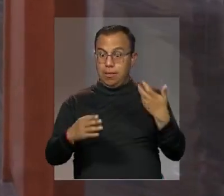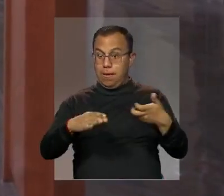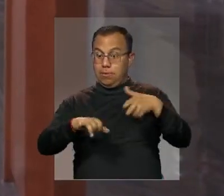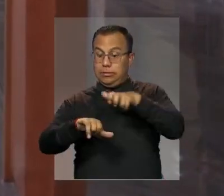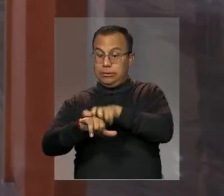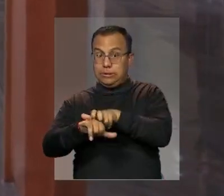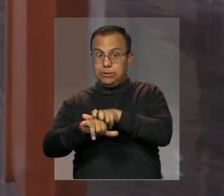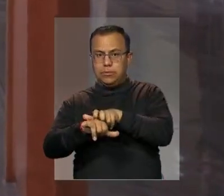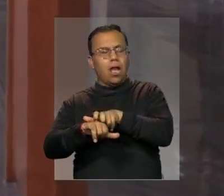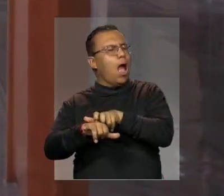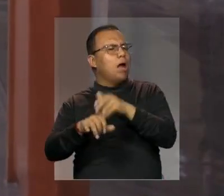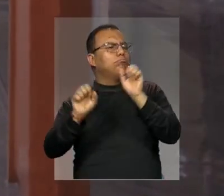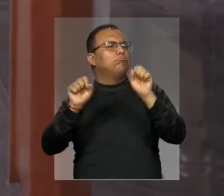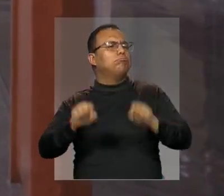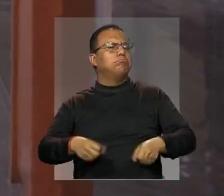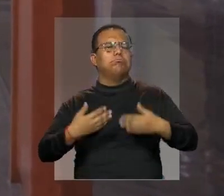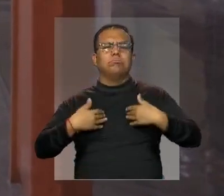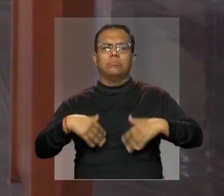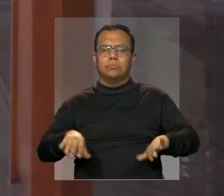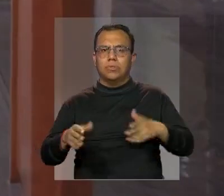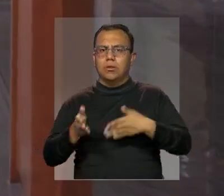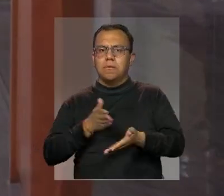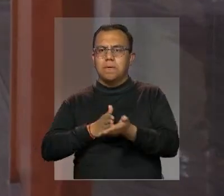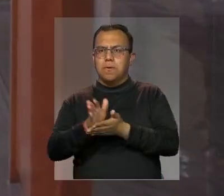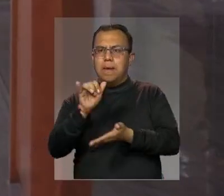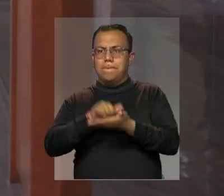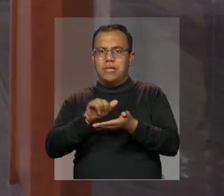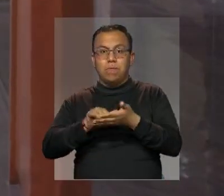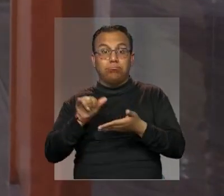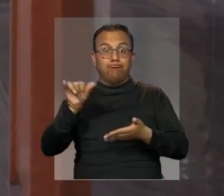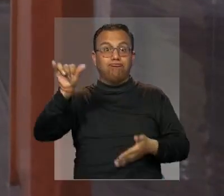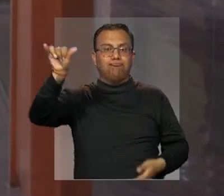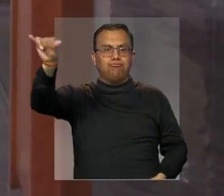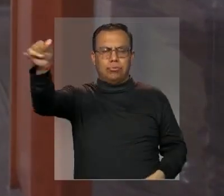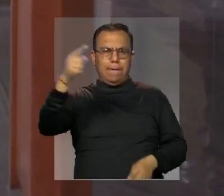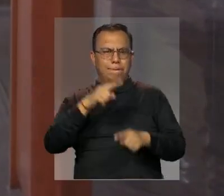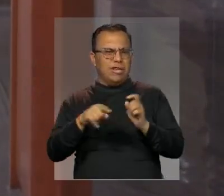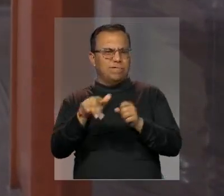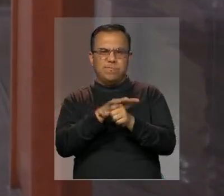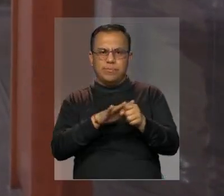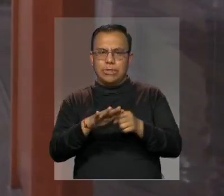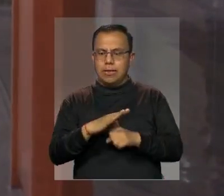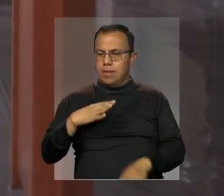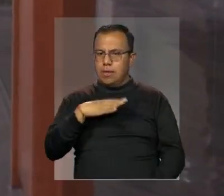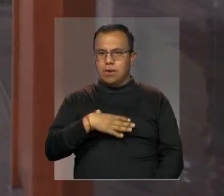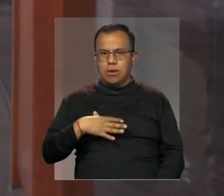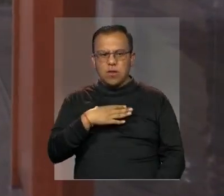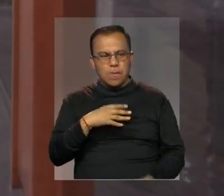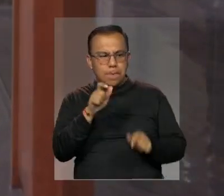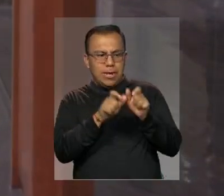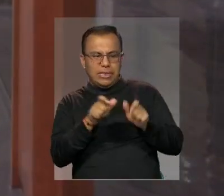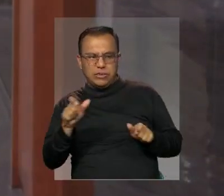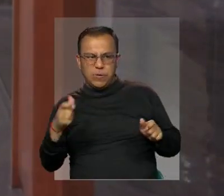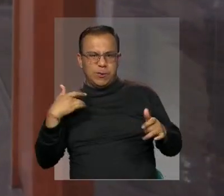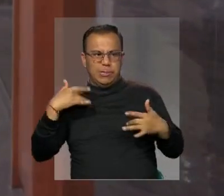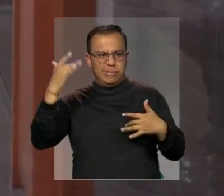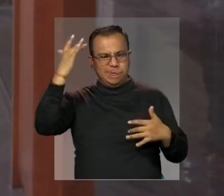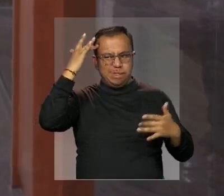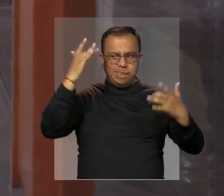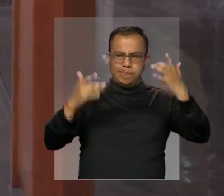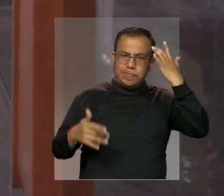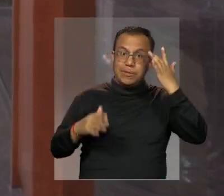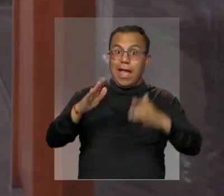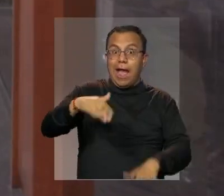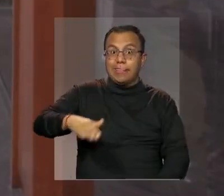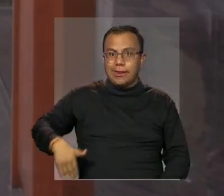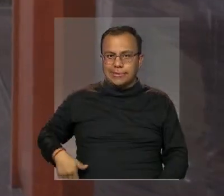estos actos y puede incluso seguir en el mismo vuelo. Y esto que genera incomodidad en los pasajeros, muchas veces retrasos